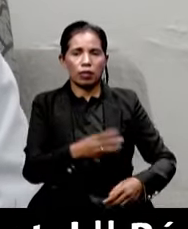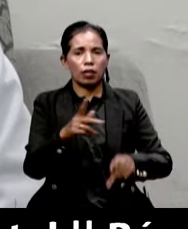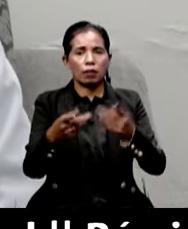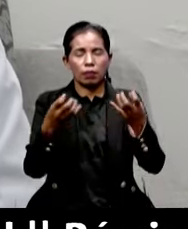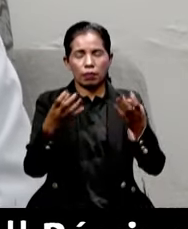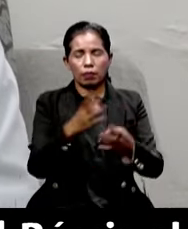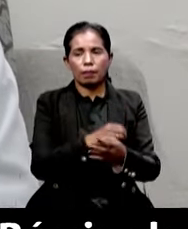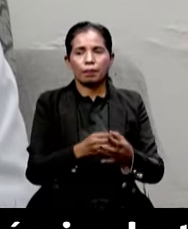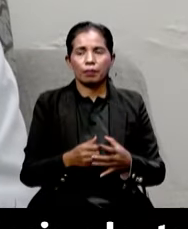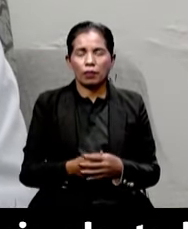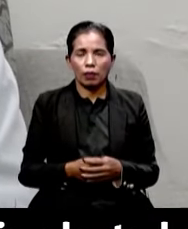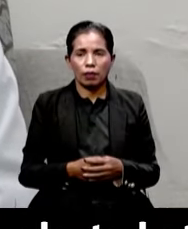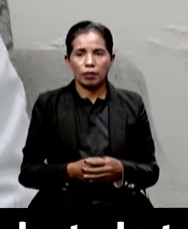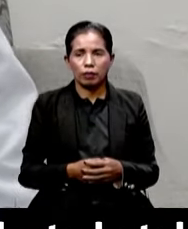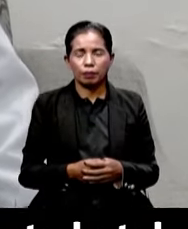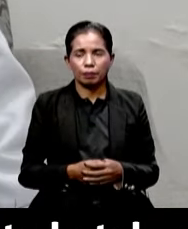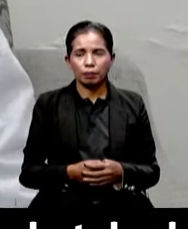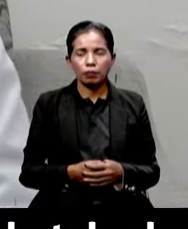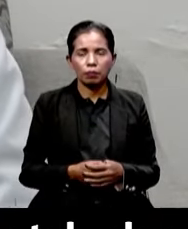hormona cortisol ne ita